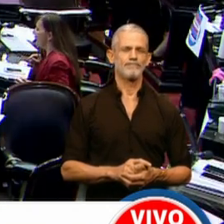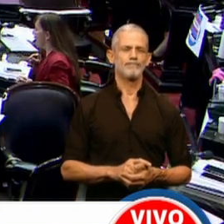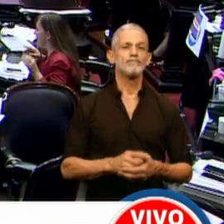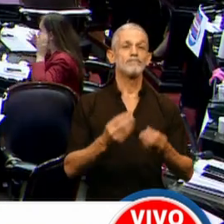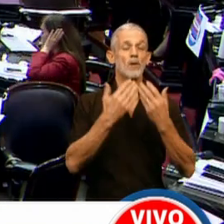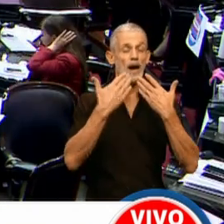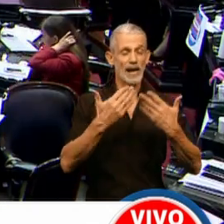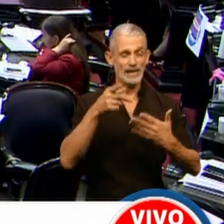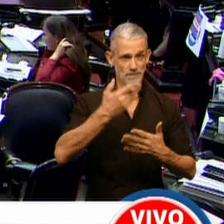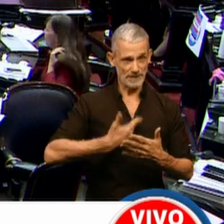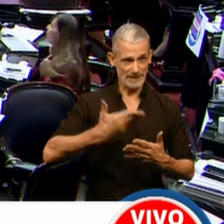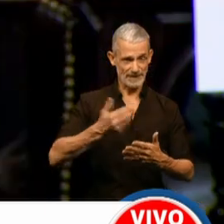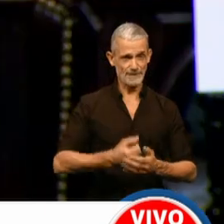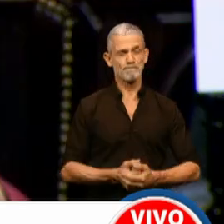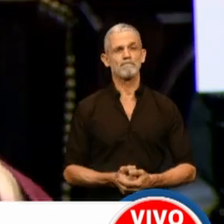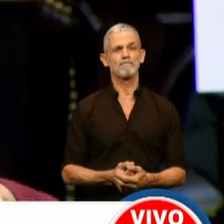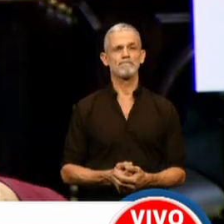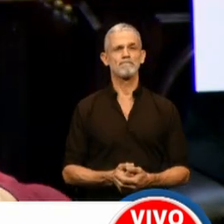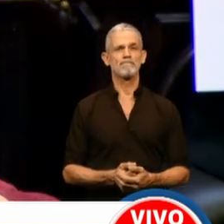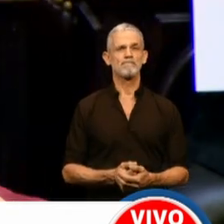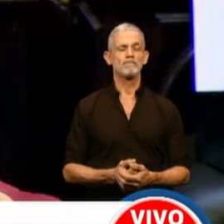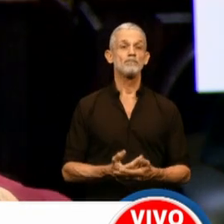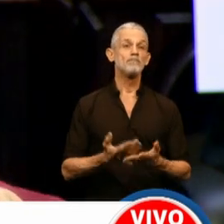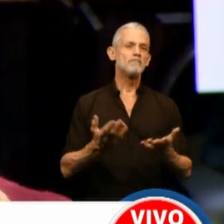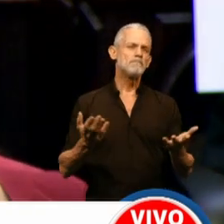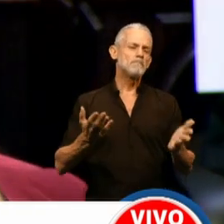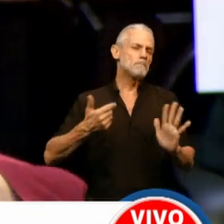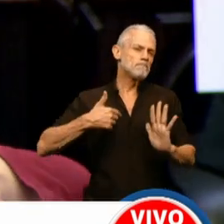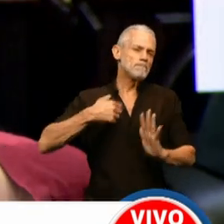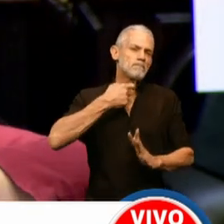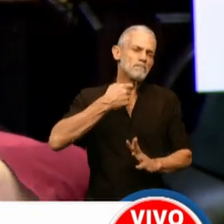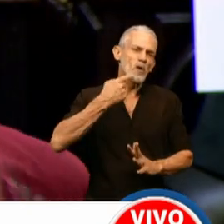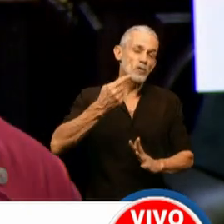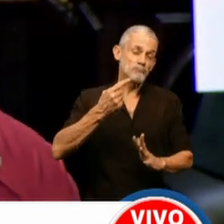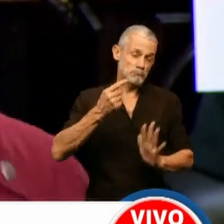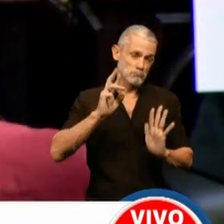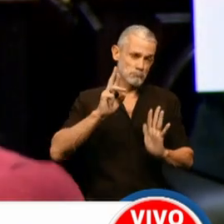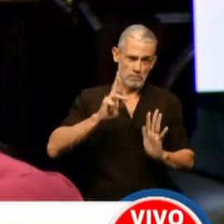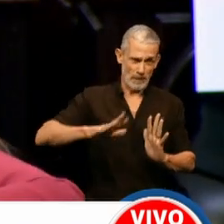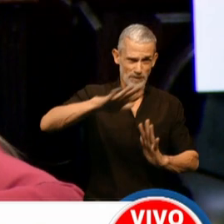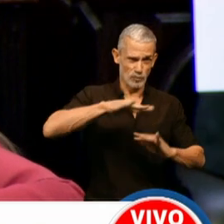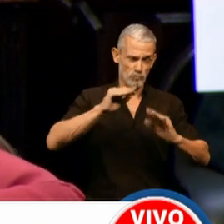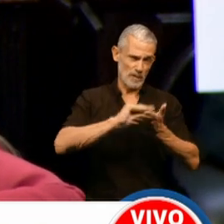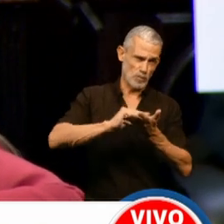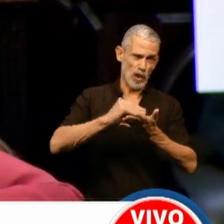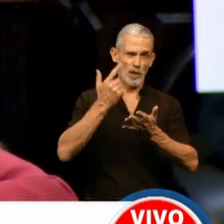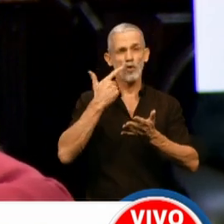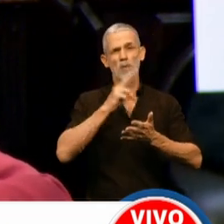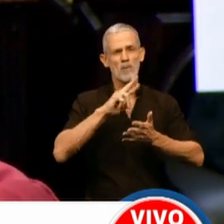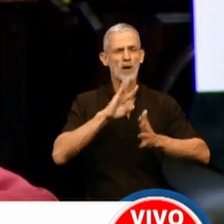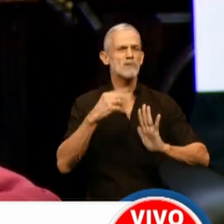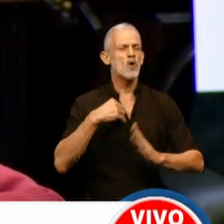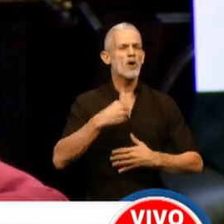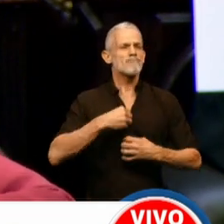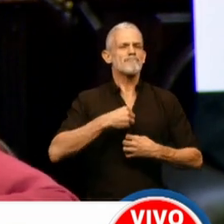muchas gracias presidente permítame decirle presidente permítanme decirles diputados diputadas yo no